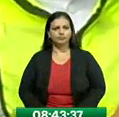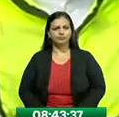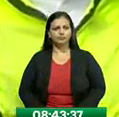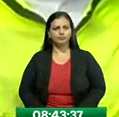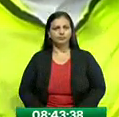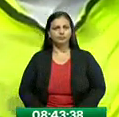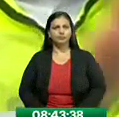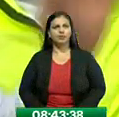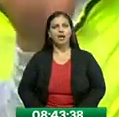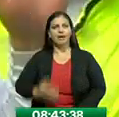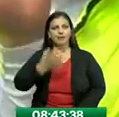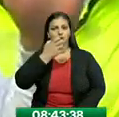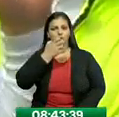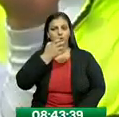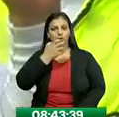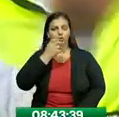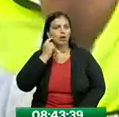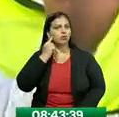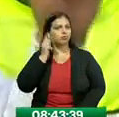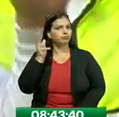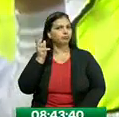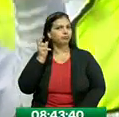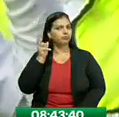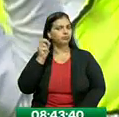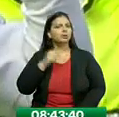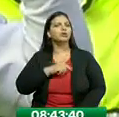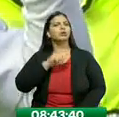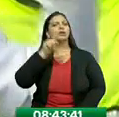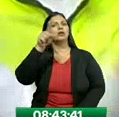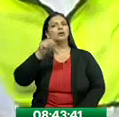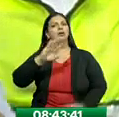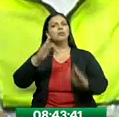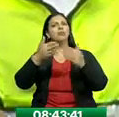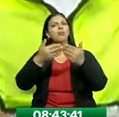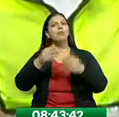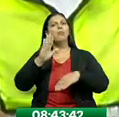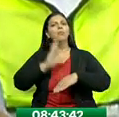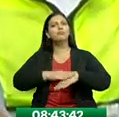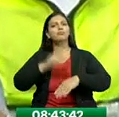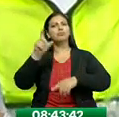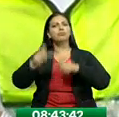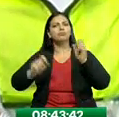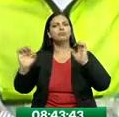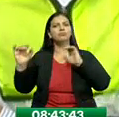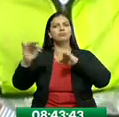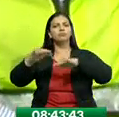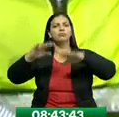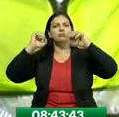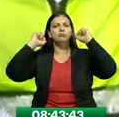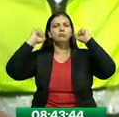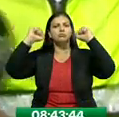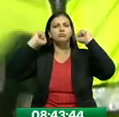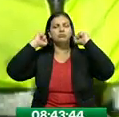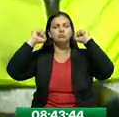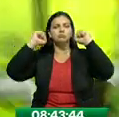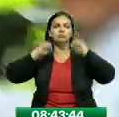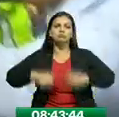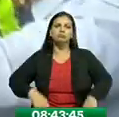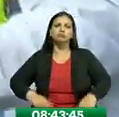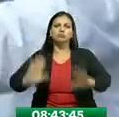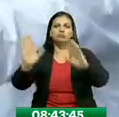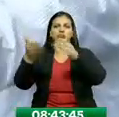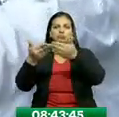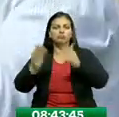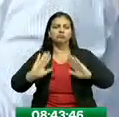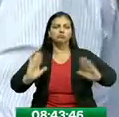Escuché en la radio que estaban ya cerrando porque los manifestantes iban allá a dirigir ese punto, a caotizar. Pero los que están